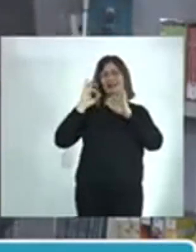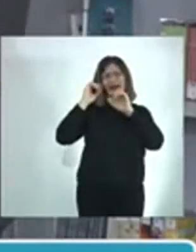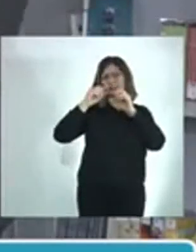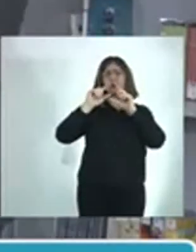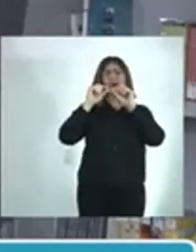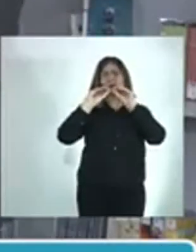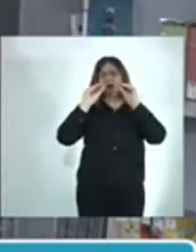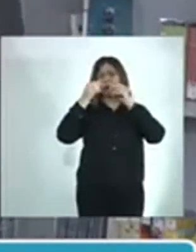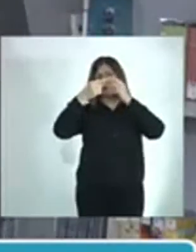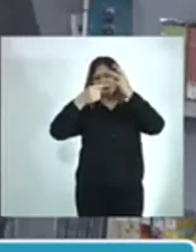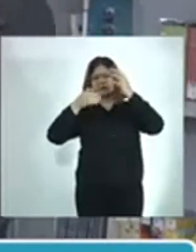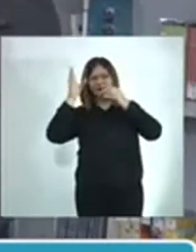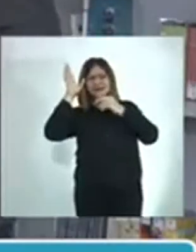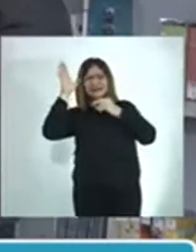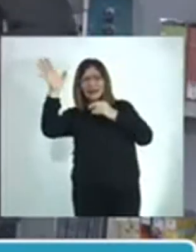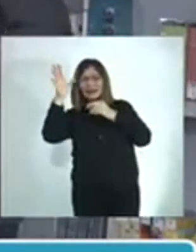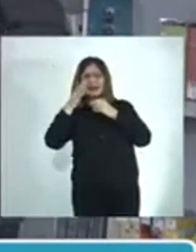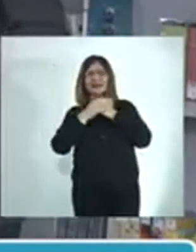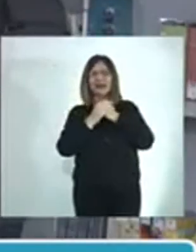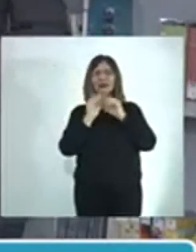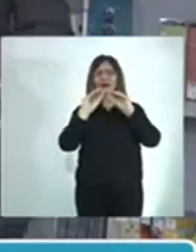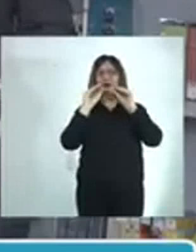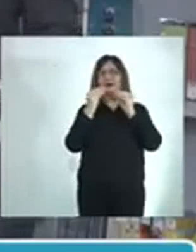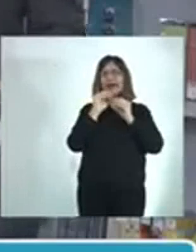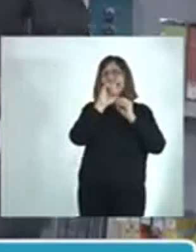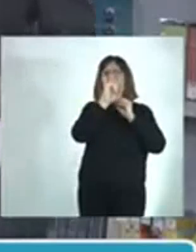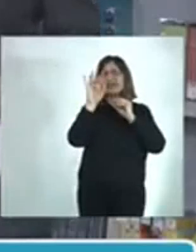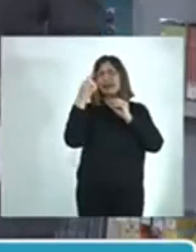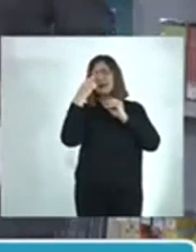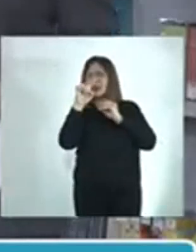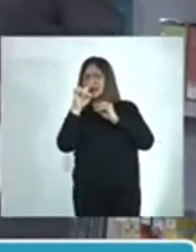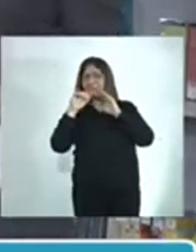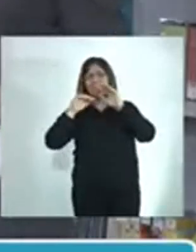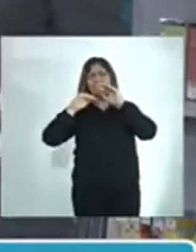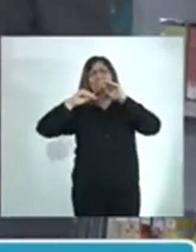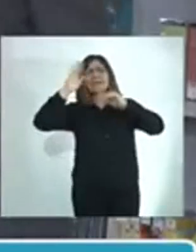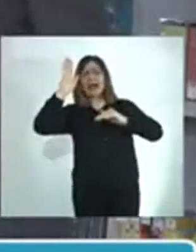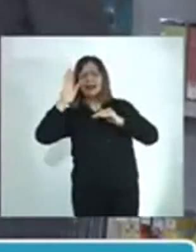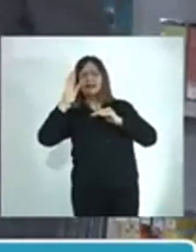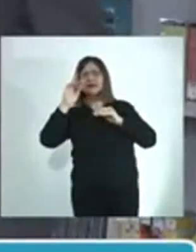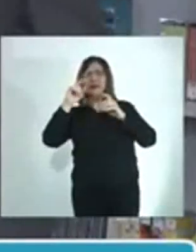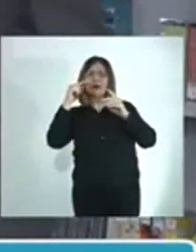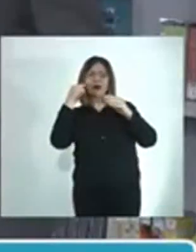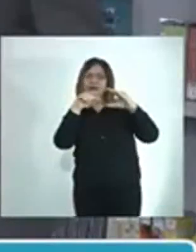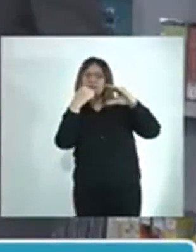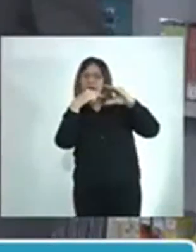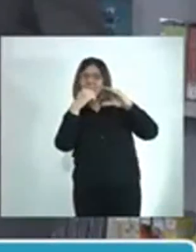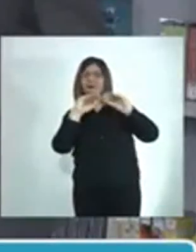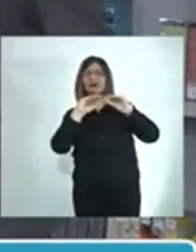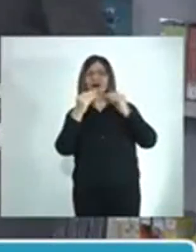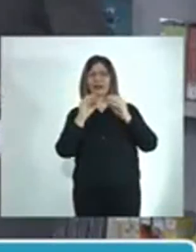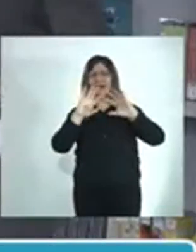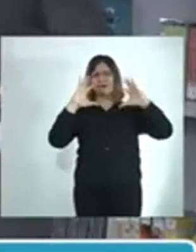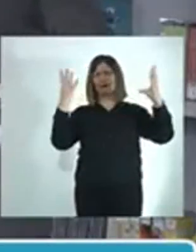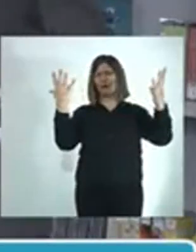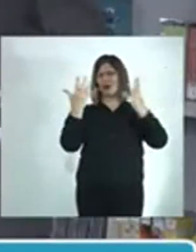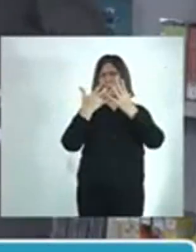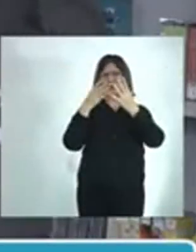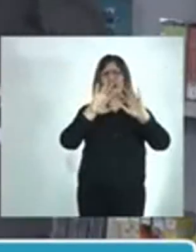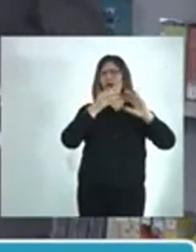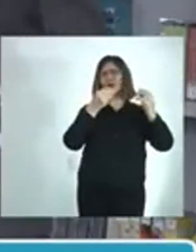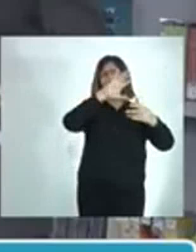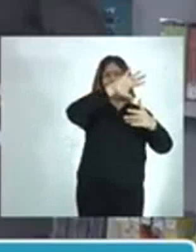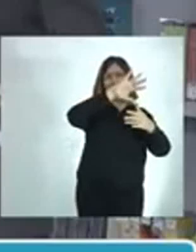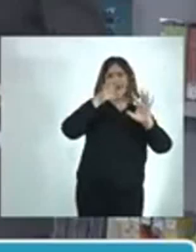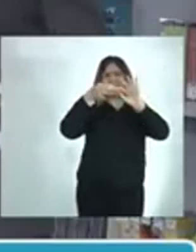número que teníamos pensado, ¿no? Más de 100.000 visitas tuvimos, por supuesto. Los 5 continentes conectados, no podía ser